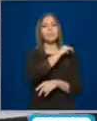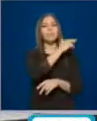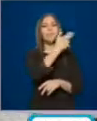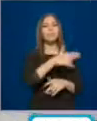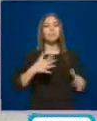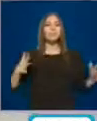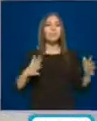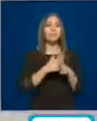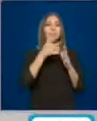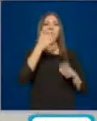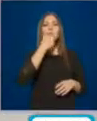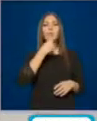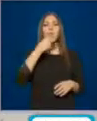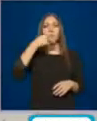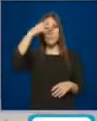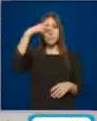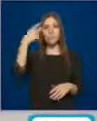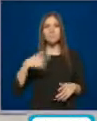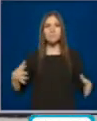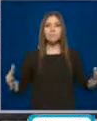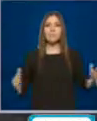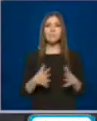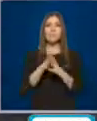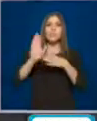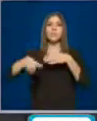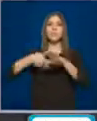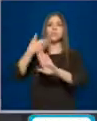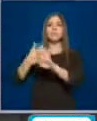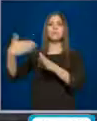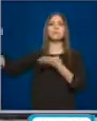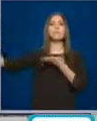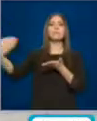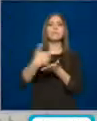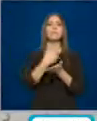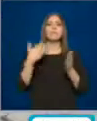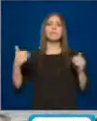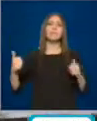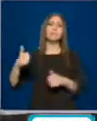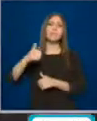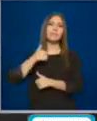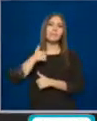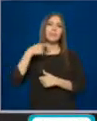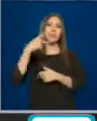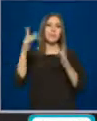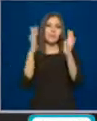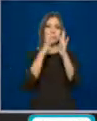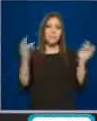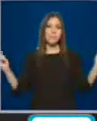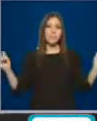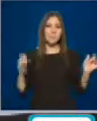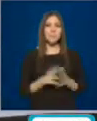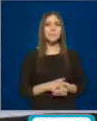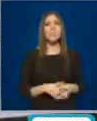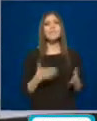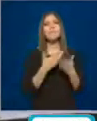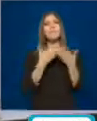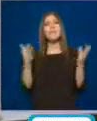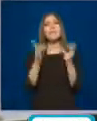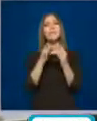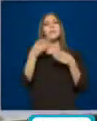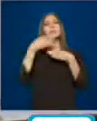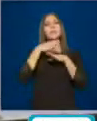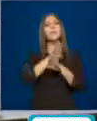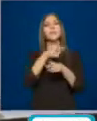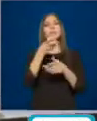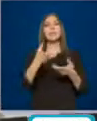hombres mexicanos que lucharon contra la invasión francesa. Y bueno, vamos a hablar un poquito de lo que es la calzada